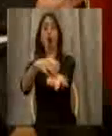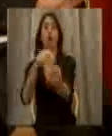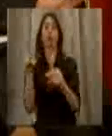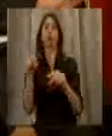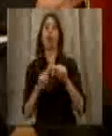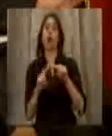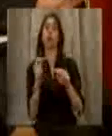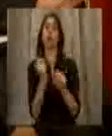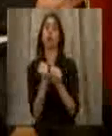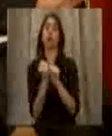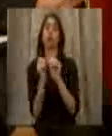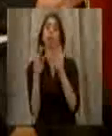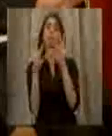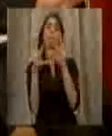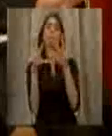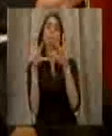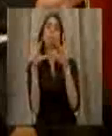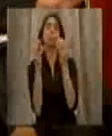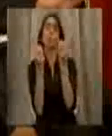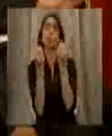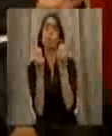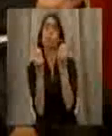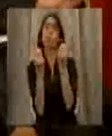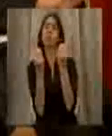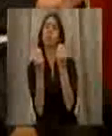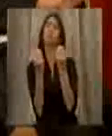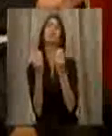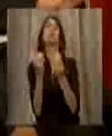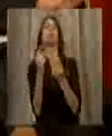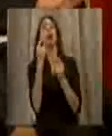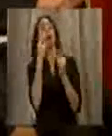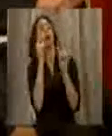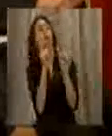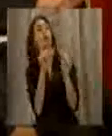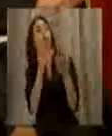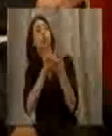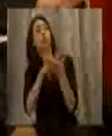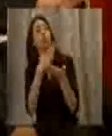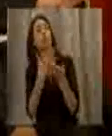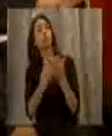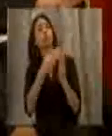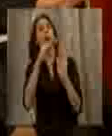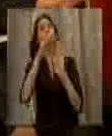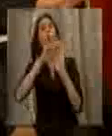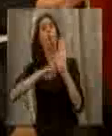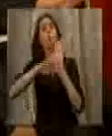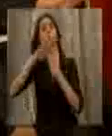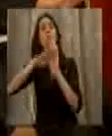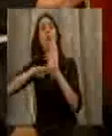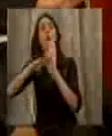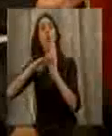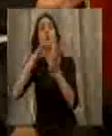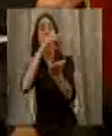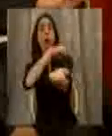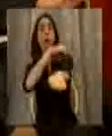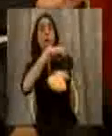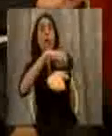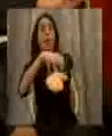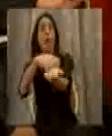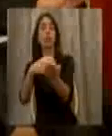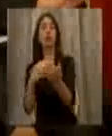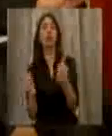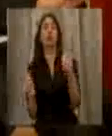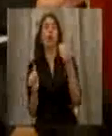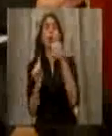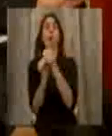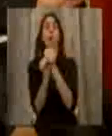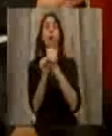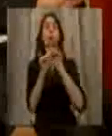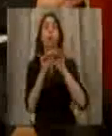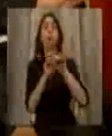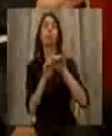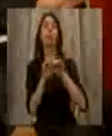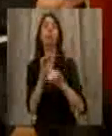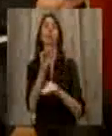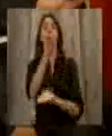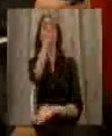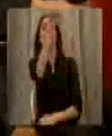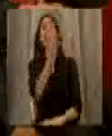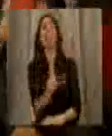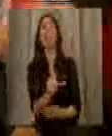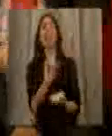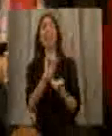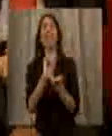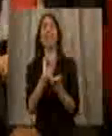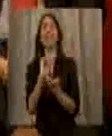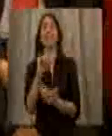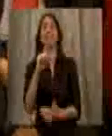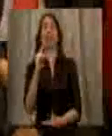un trabajo muy notable para hacer el seguimiento de estos programas y acompañar a los intendentes en una